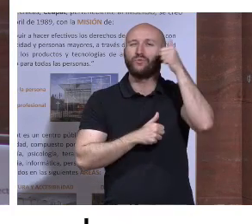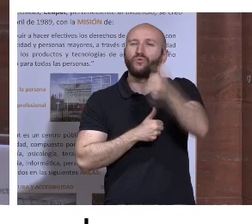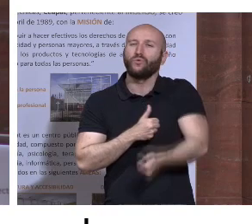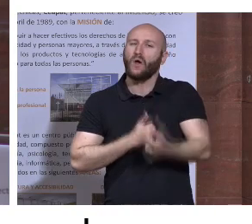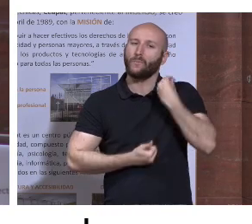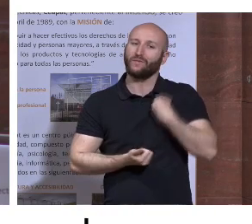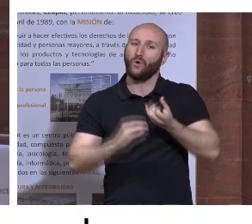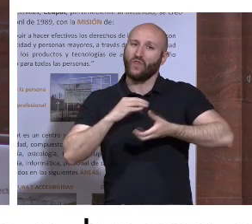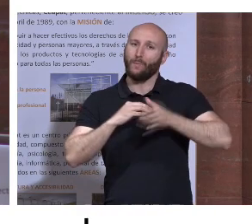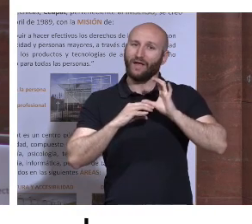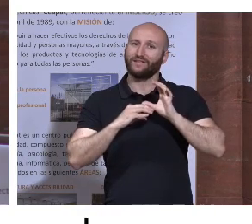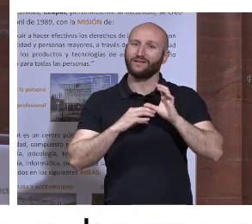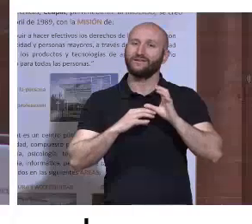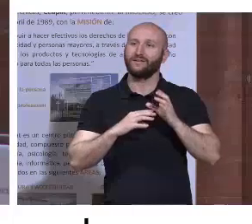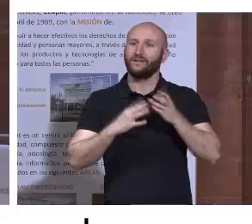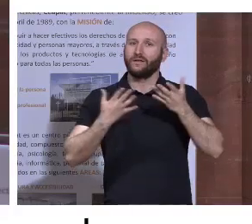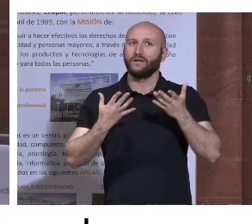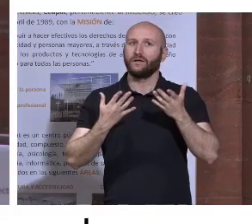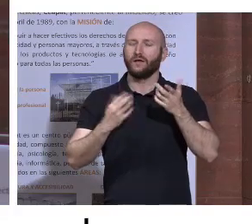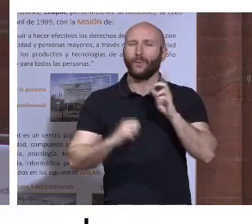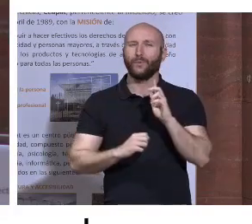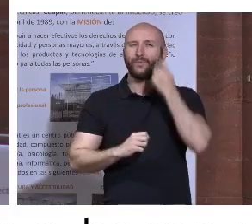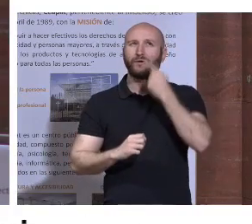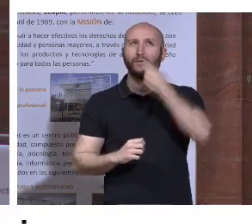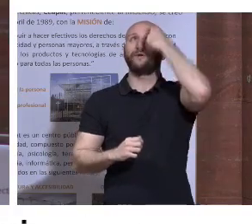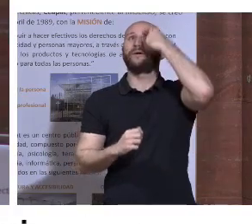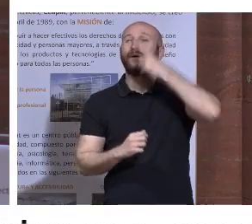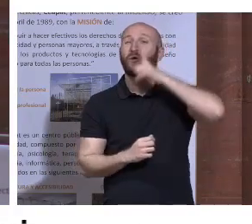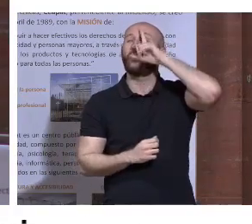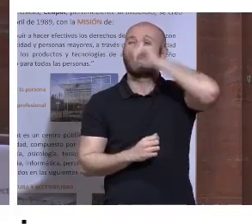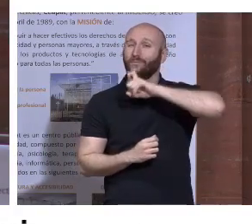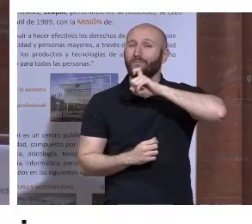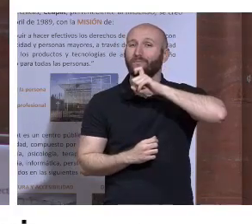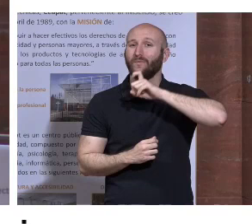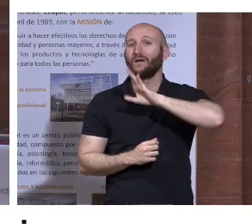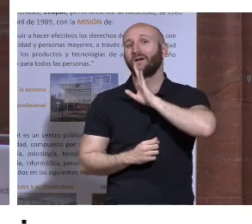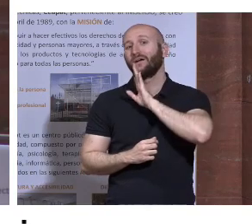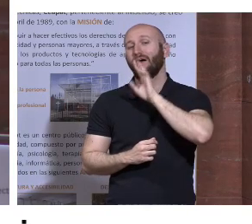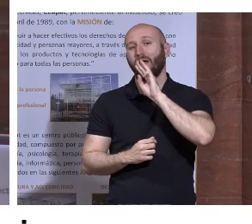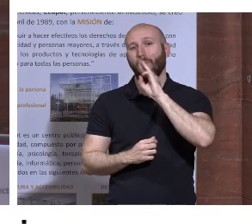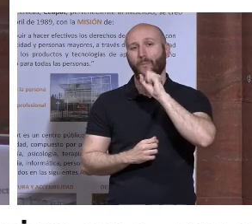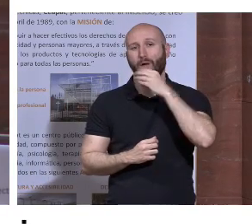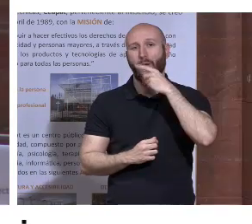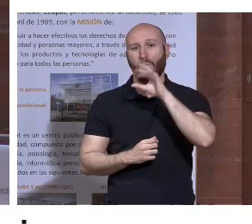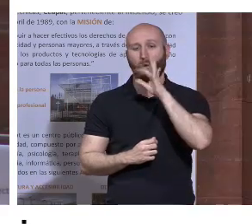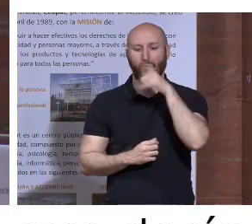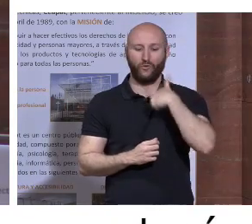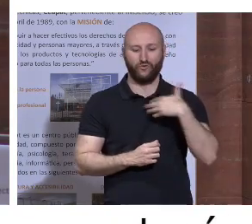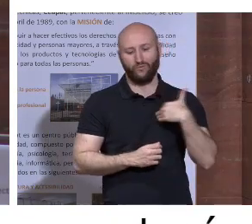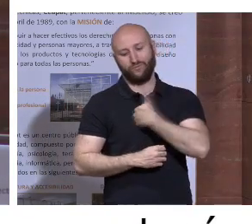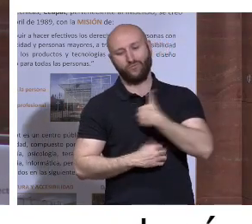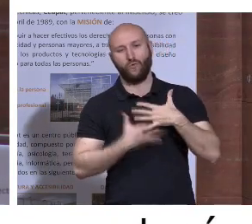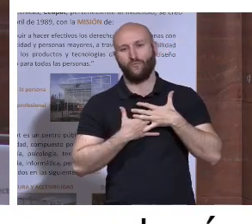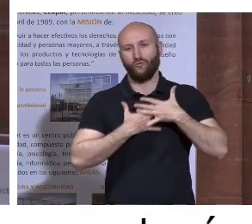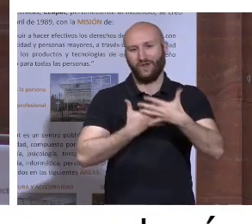centro, de lo primero que me acordaba, y tal vez por esto que decía Pablo, de que ahora como voluntaria pues